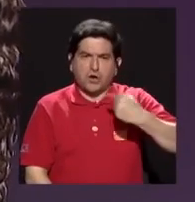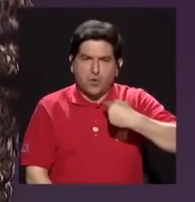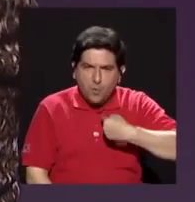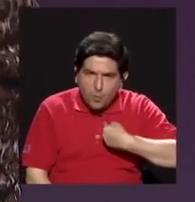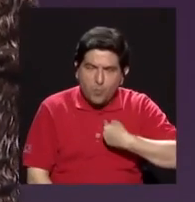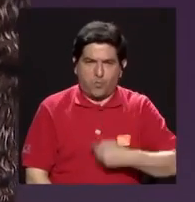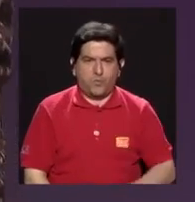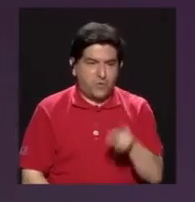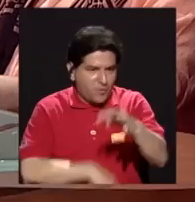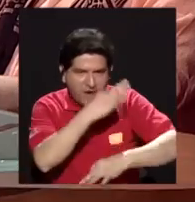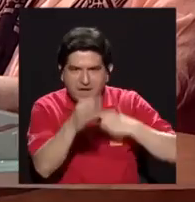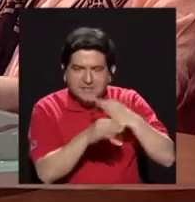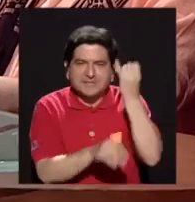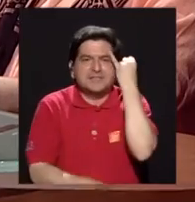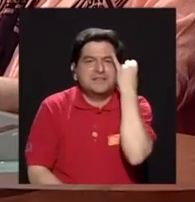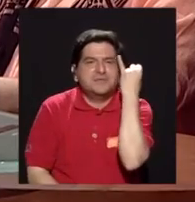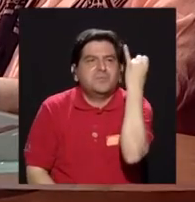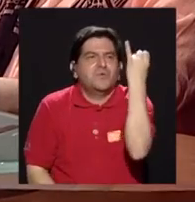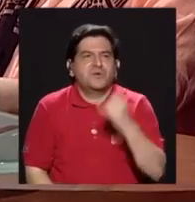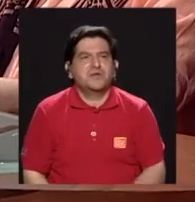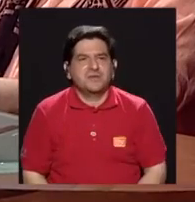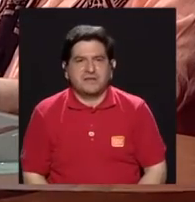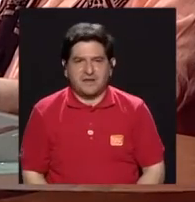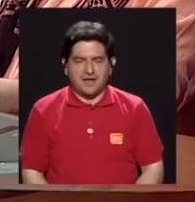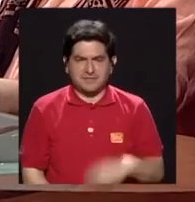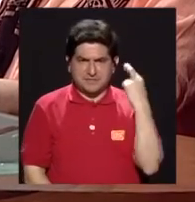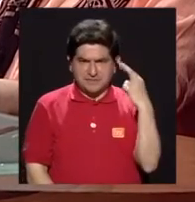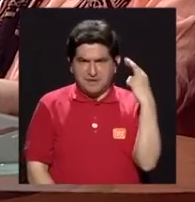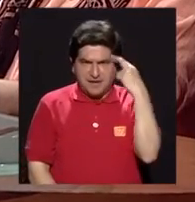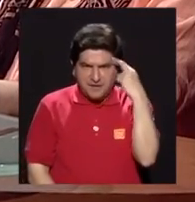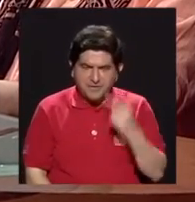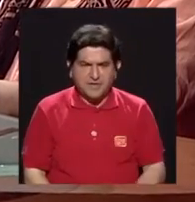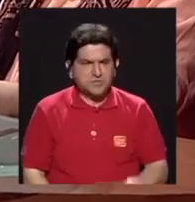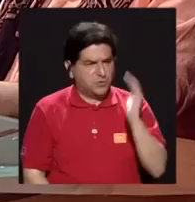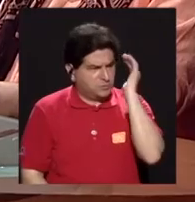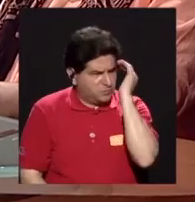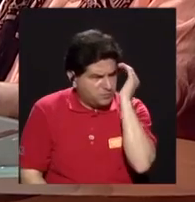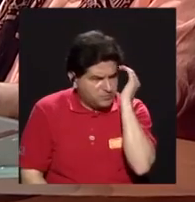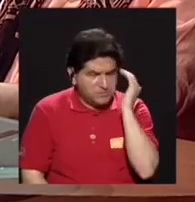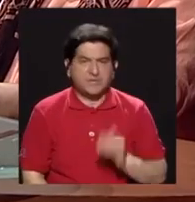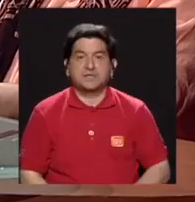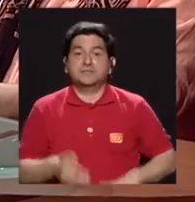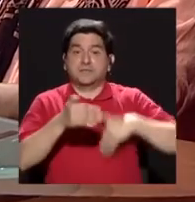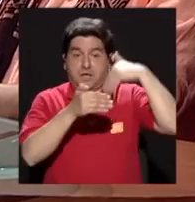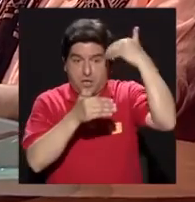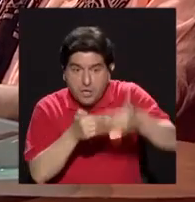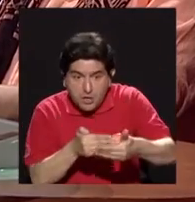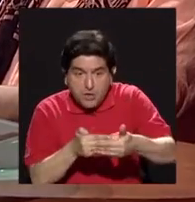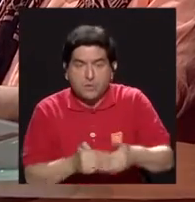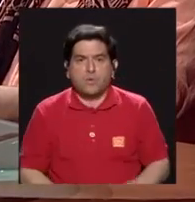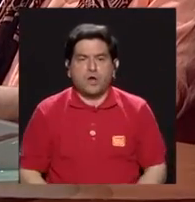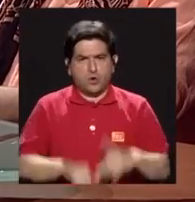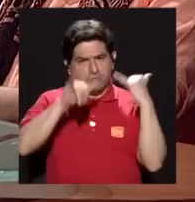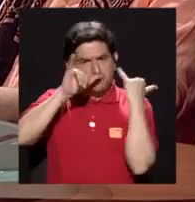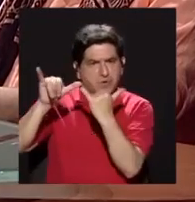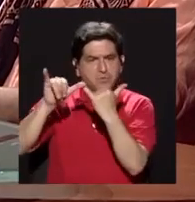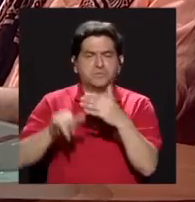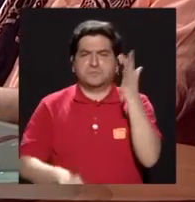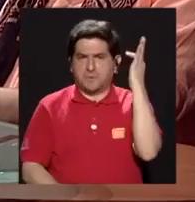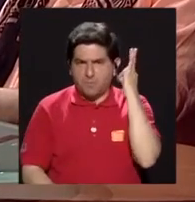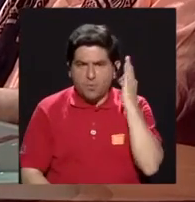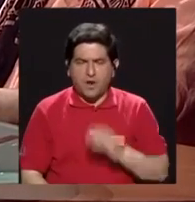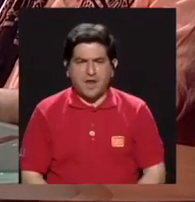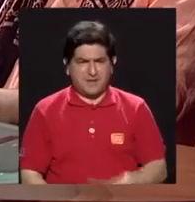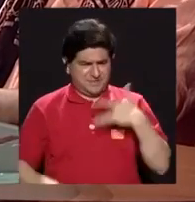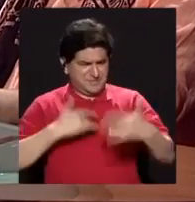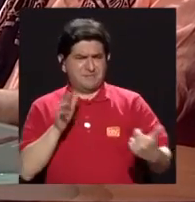este tipo de iniciativas para que entonces empecemos a generar conciencia y la generación de conciencia provoca la denuncia donde hay mujeres que